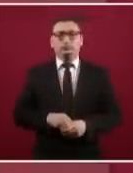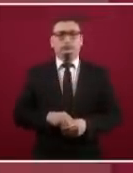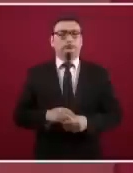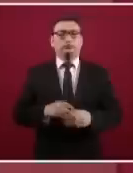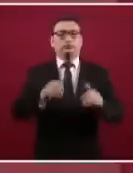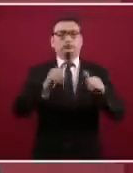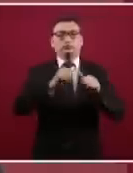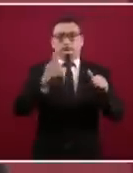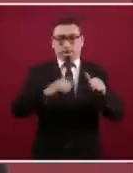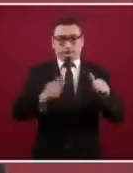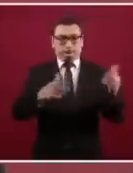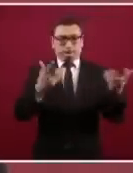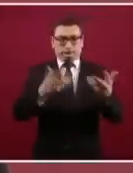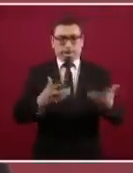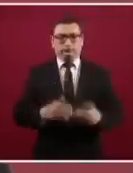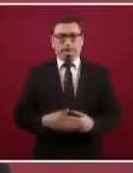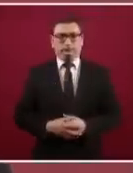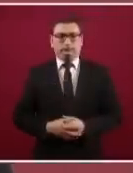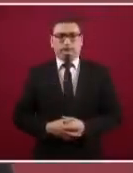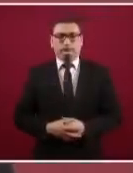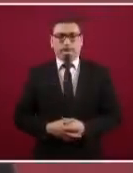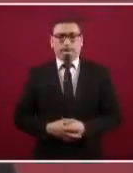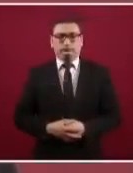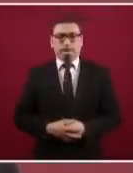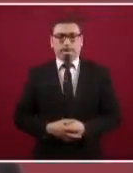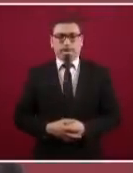obras de arte.